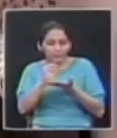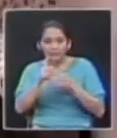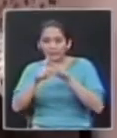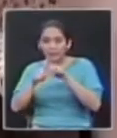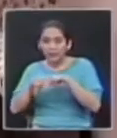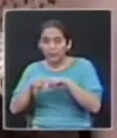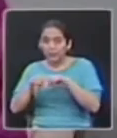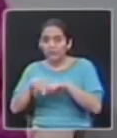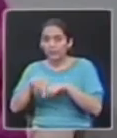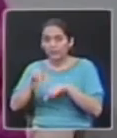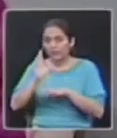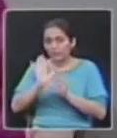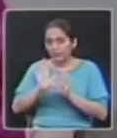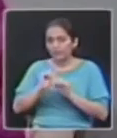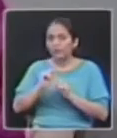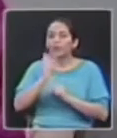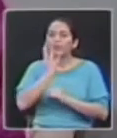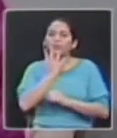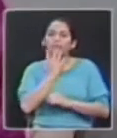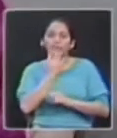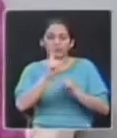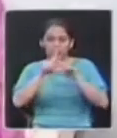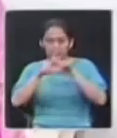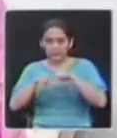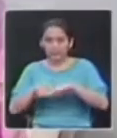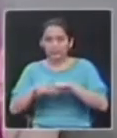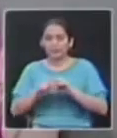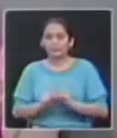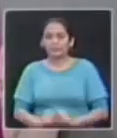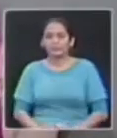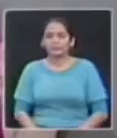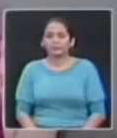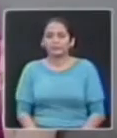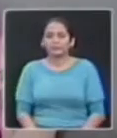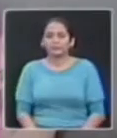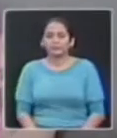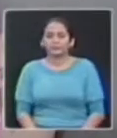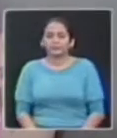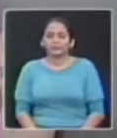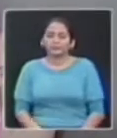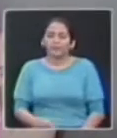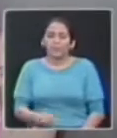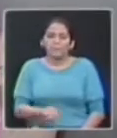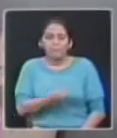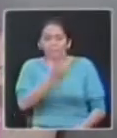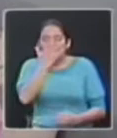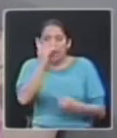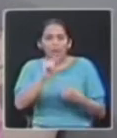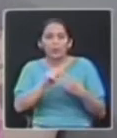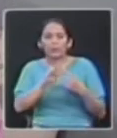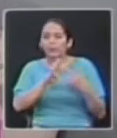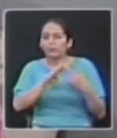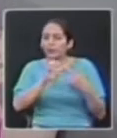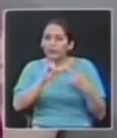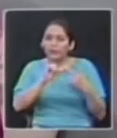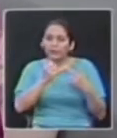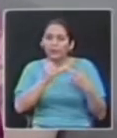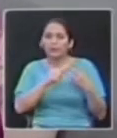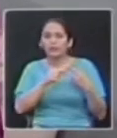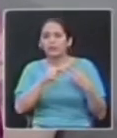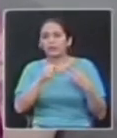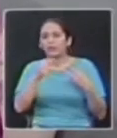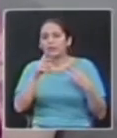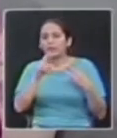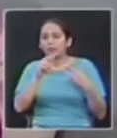energético. Cada color tiene un impacto a nivel emocional. Los tonos beige, blanco, gris, tienen un